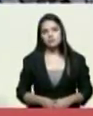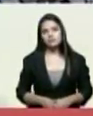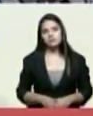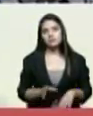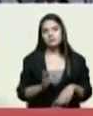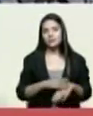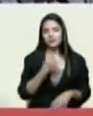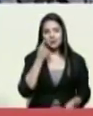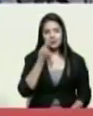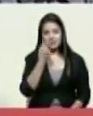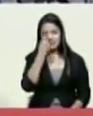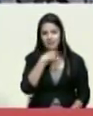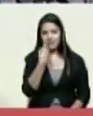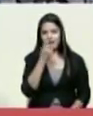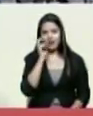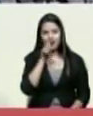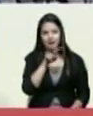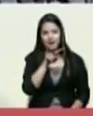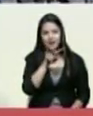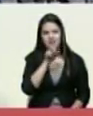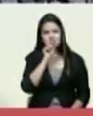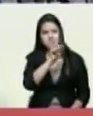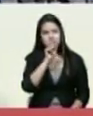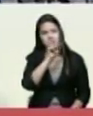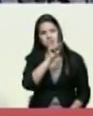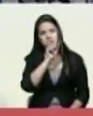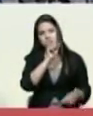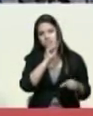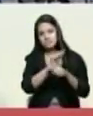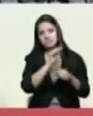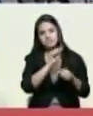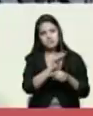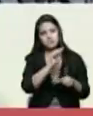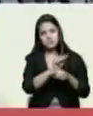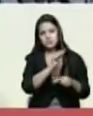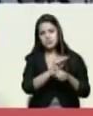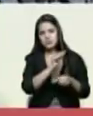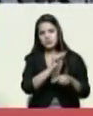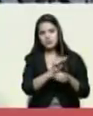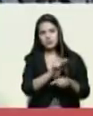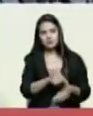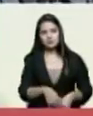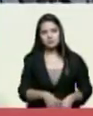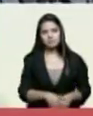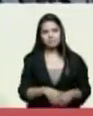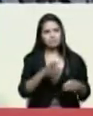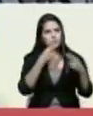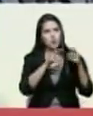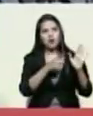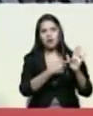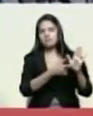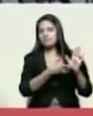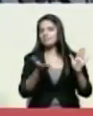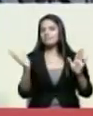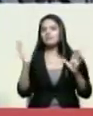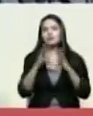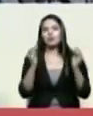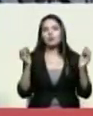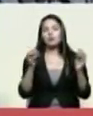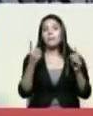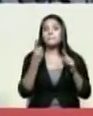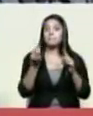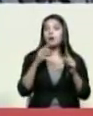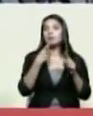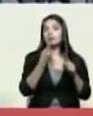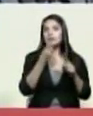Porque los veía la cara y les señalaba sus debilidades. Los exponía ahí. Y además decía